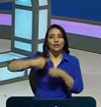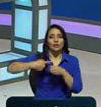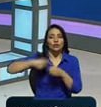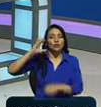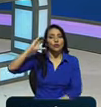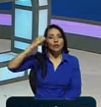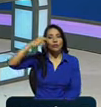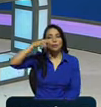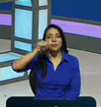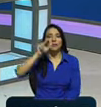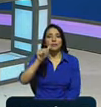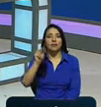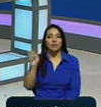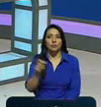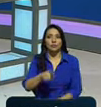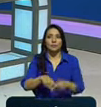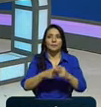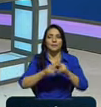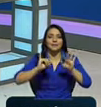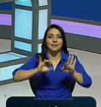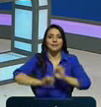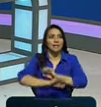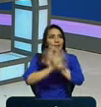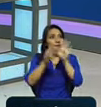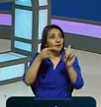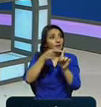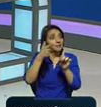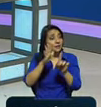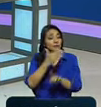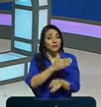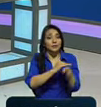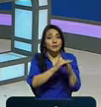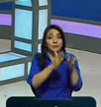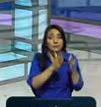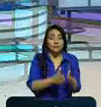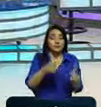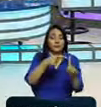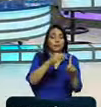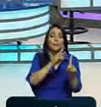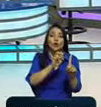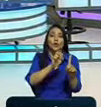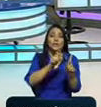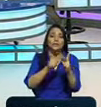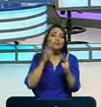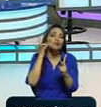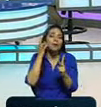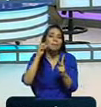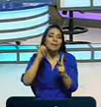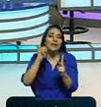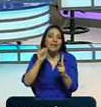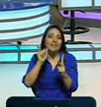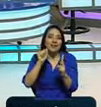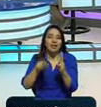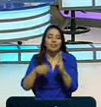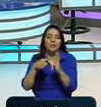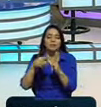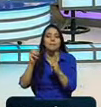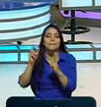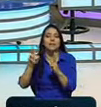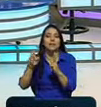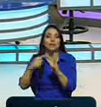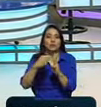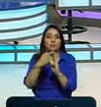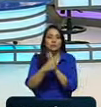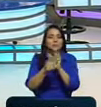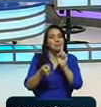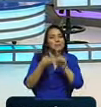temprano, desde las 6 de la mañana. Así que Miguel, él tiene sus invitados, Boris Cornejo, María Fernanda Solís y también Milton Luna. Adelante con el